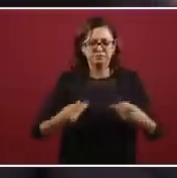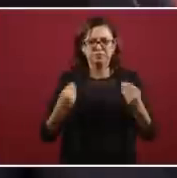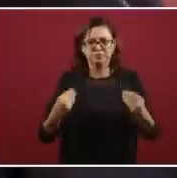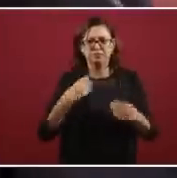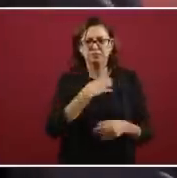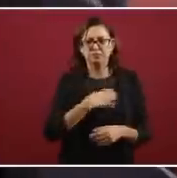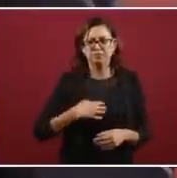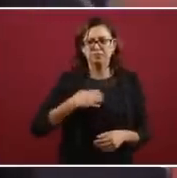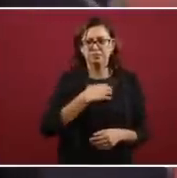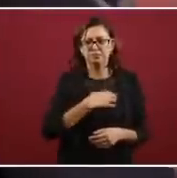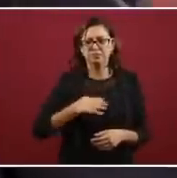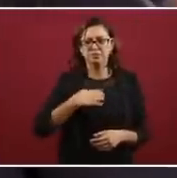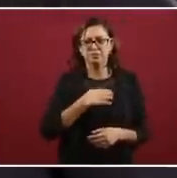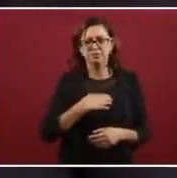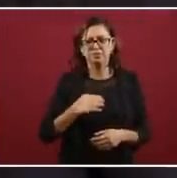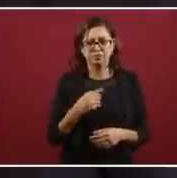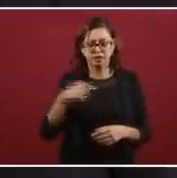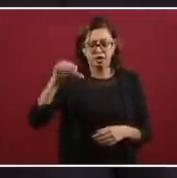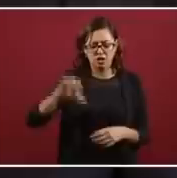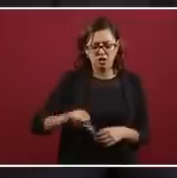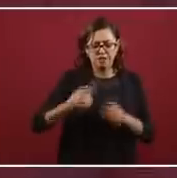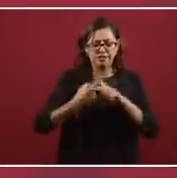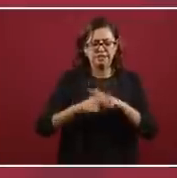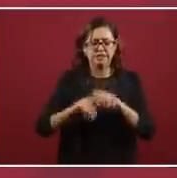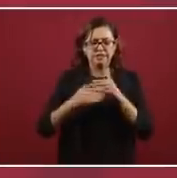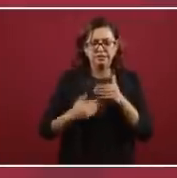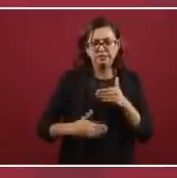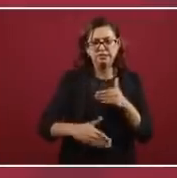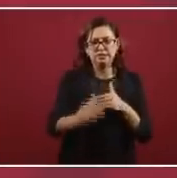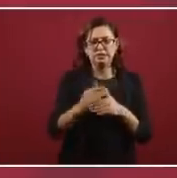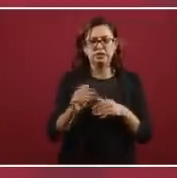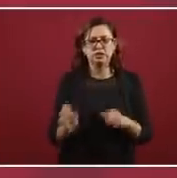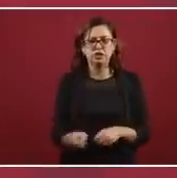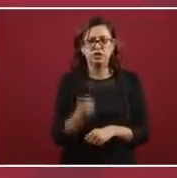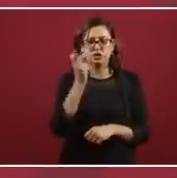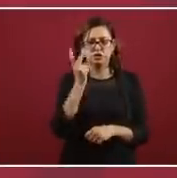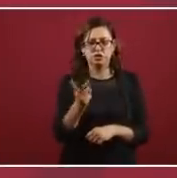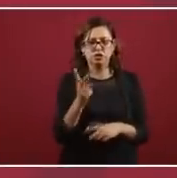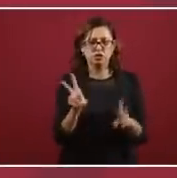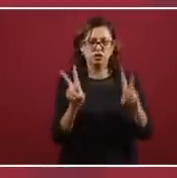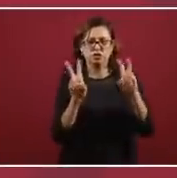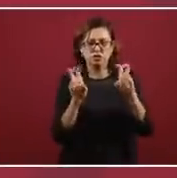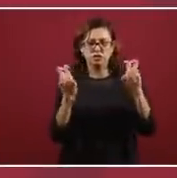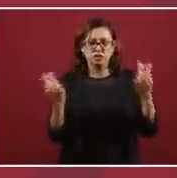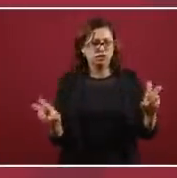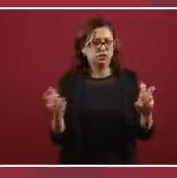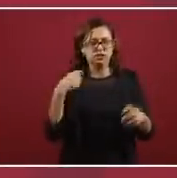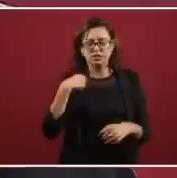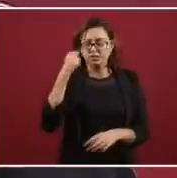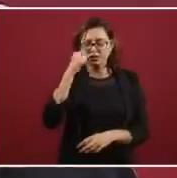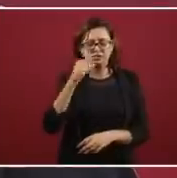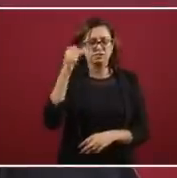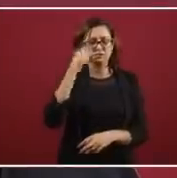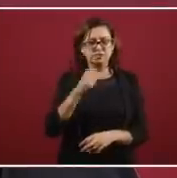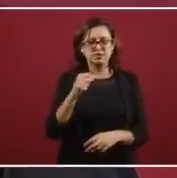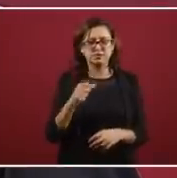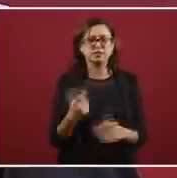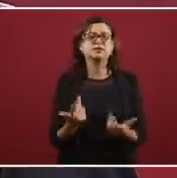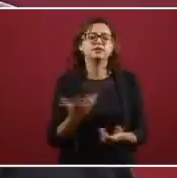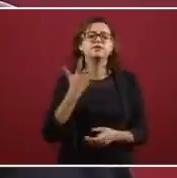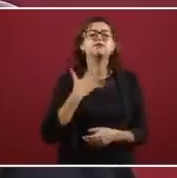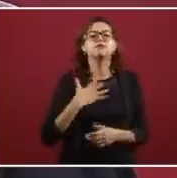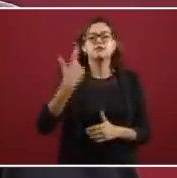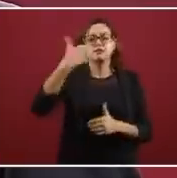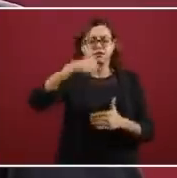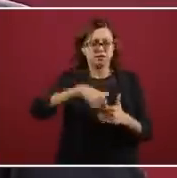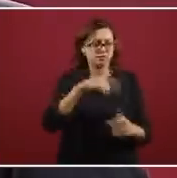a iniciar la semana con dos temas, como siempre, el quién es quién en los